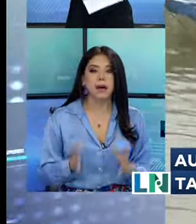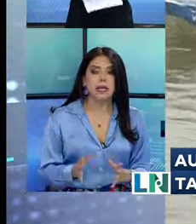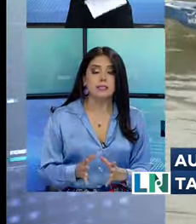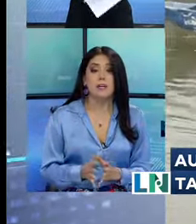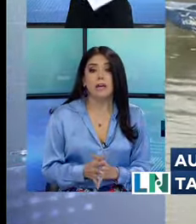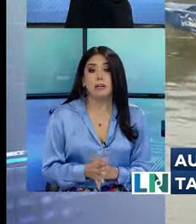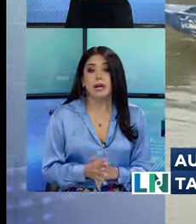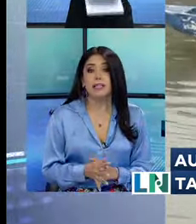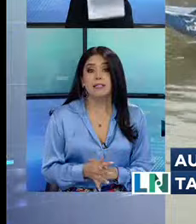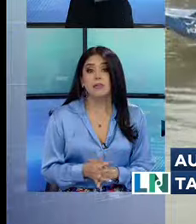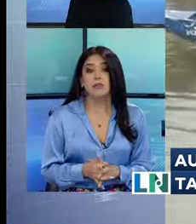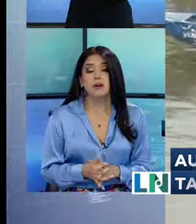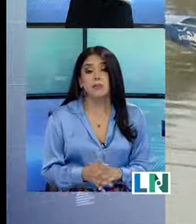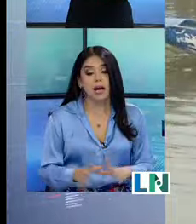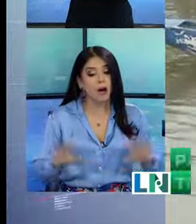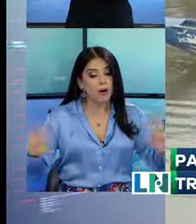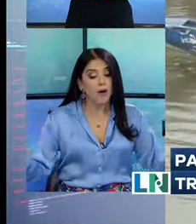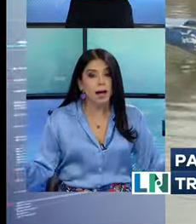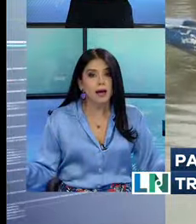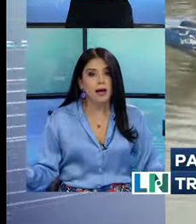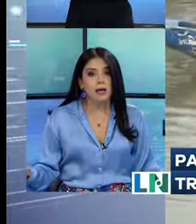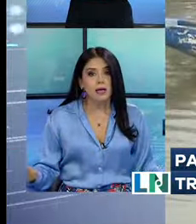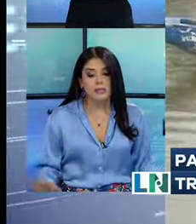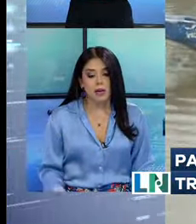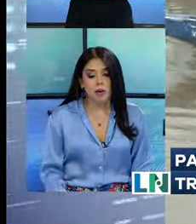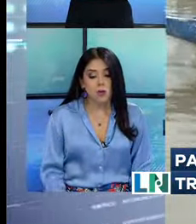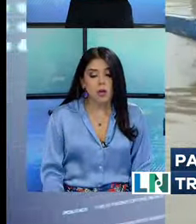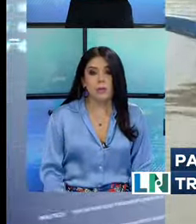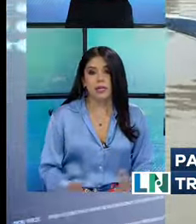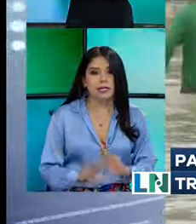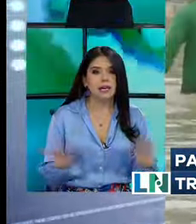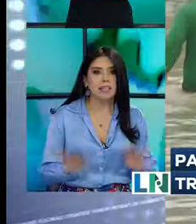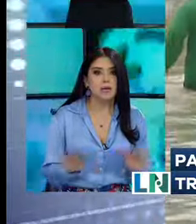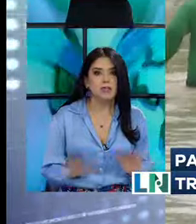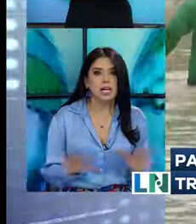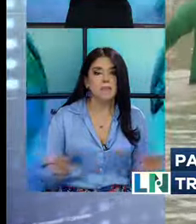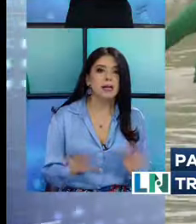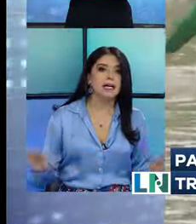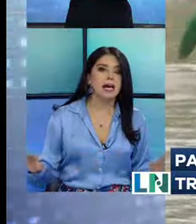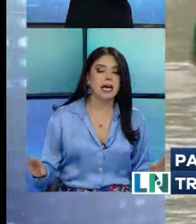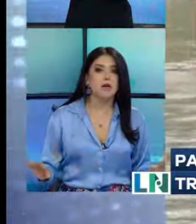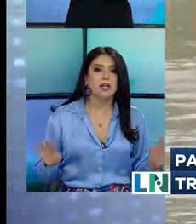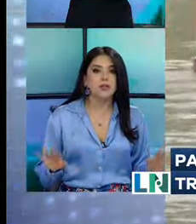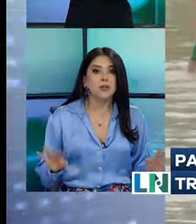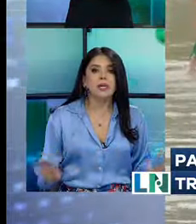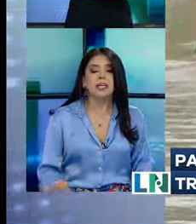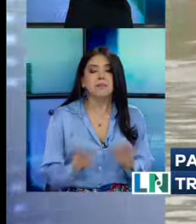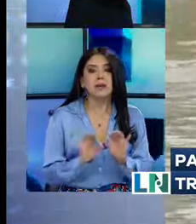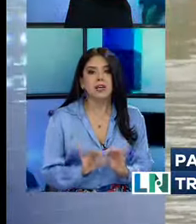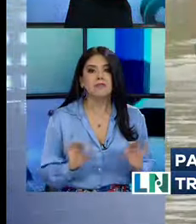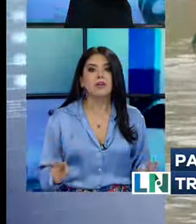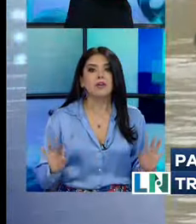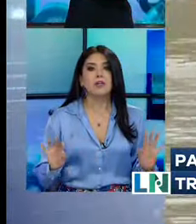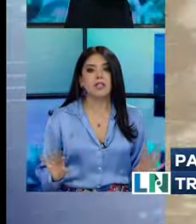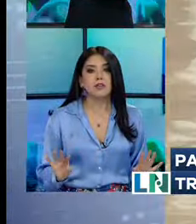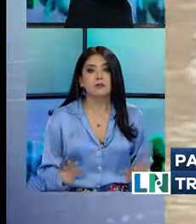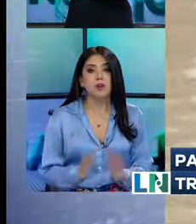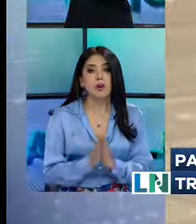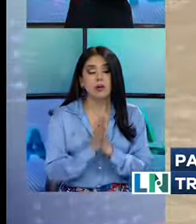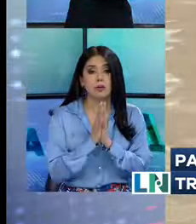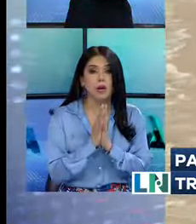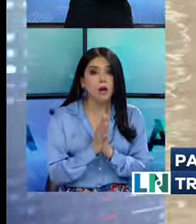país. Esperemos que esta situación cambie, aunque ahora ya lo dudo porque ya estamos en plena época de lluvia y en pleno fenómeno del Niño.